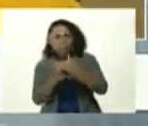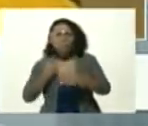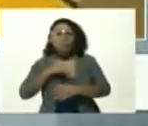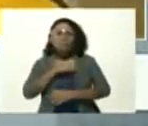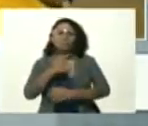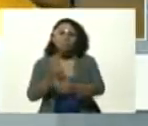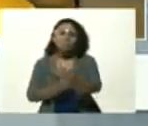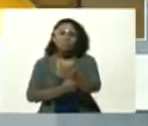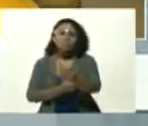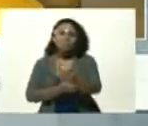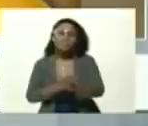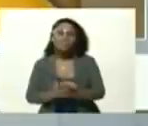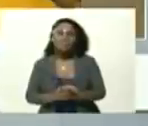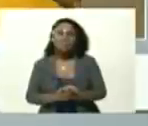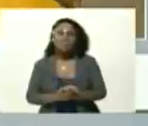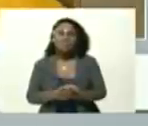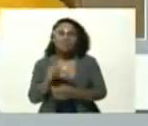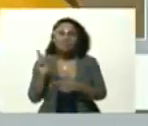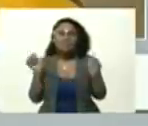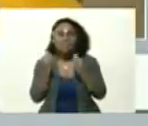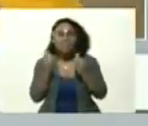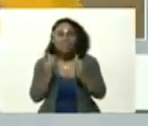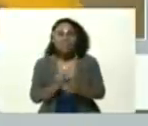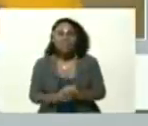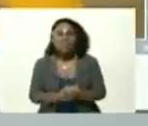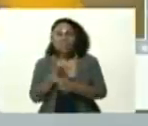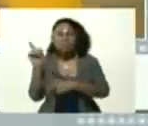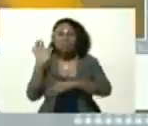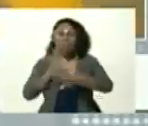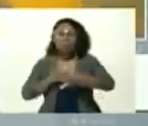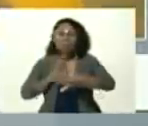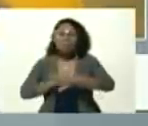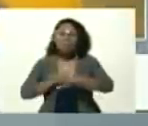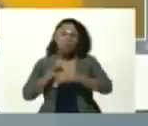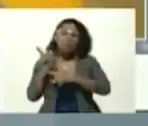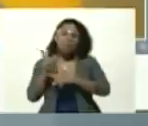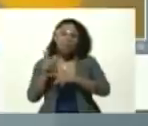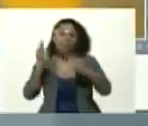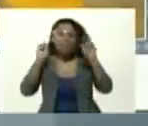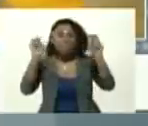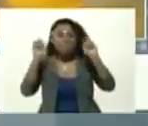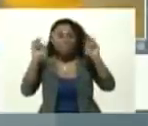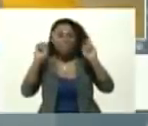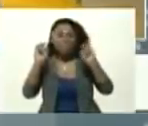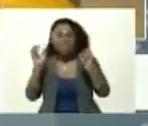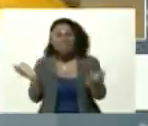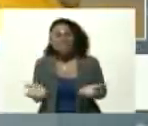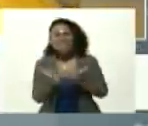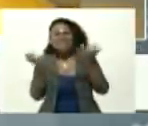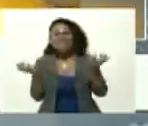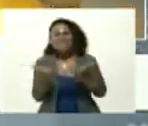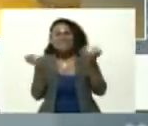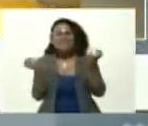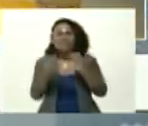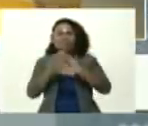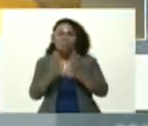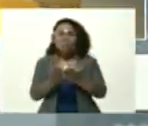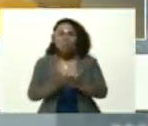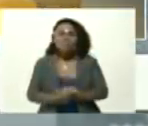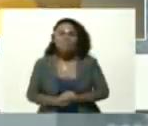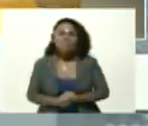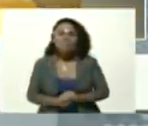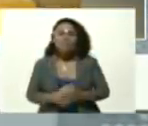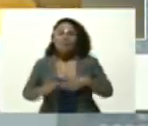hermanos de Tovar. Eso es lo que está pasando. Producto del calentamiento global.